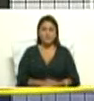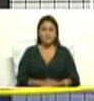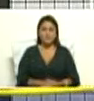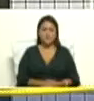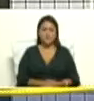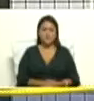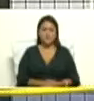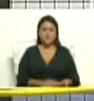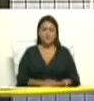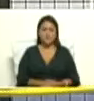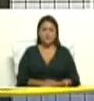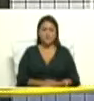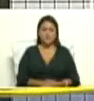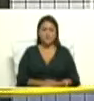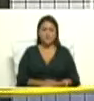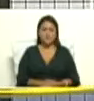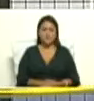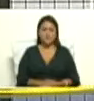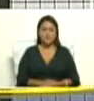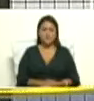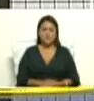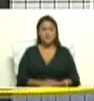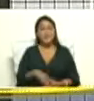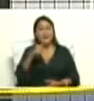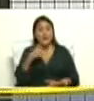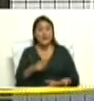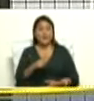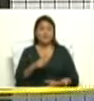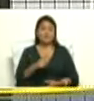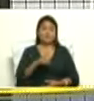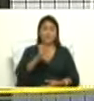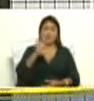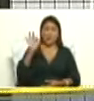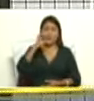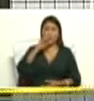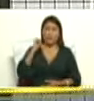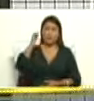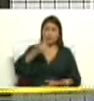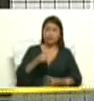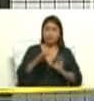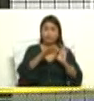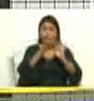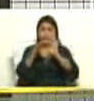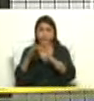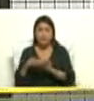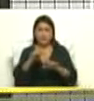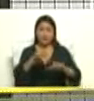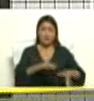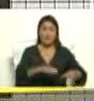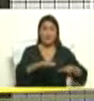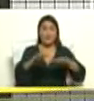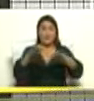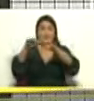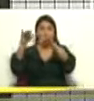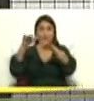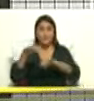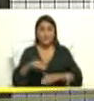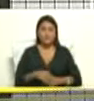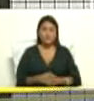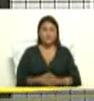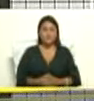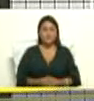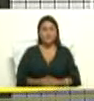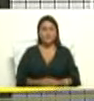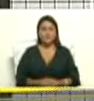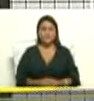revolución de contar con cinco generaciones Unidas integradas cinco